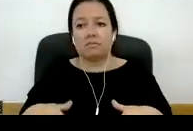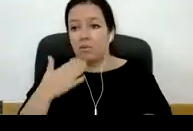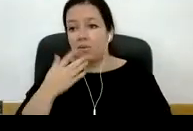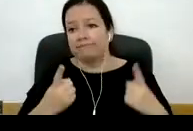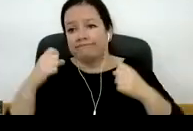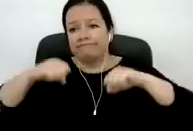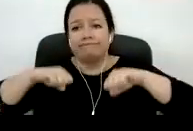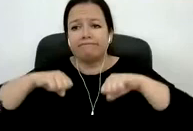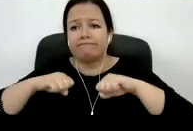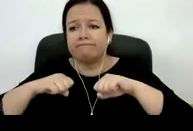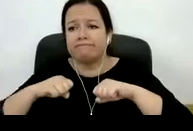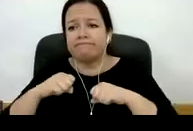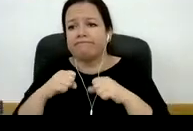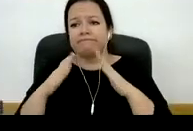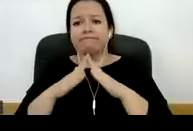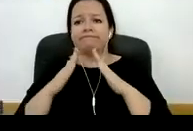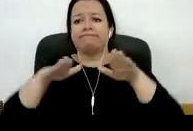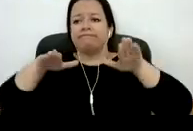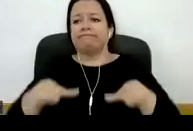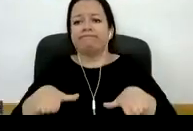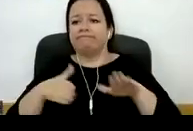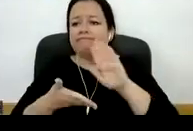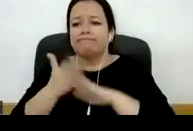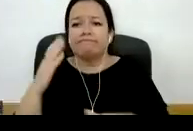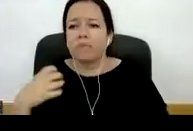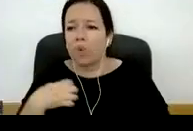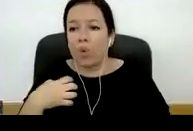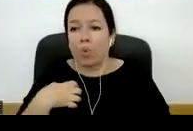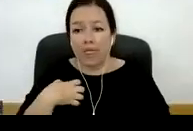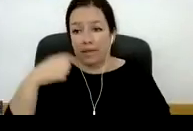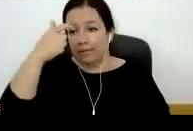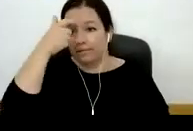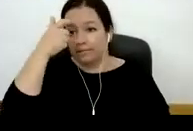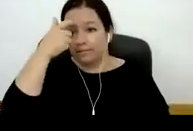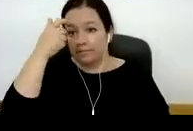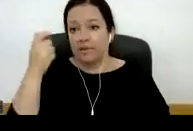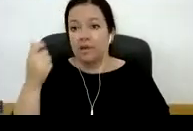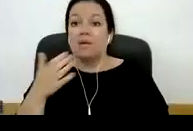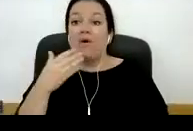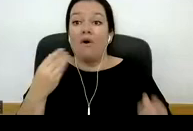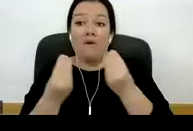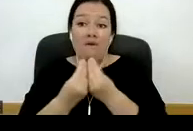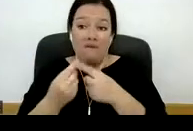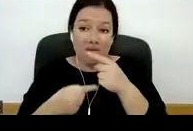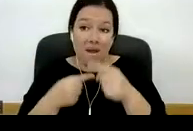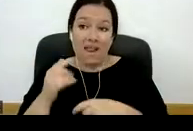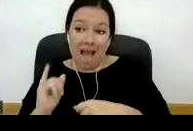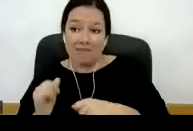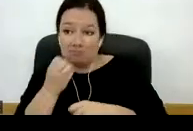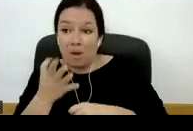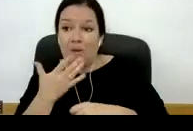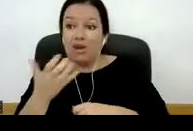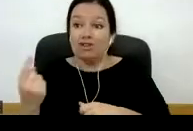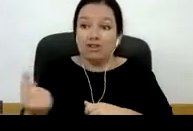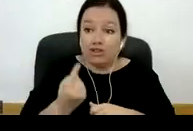abuelillos que están aislados en casa y que, por tanto, si no viven solos no hay problema, pero si viven solos, pues no van a